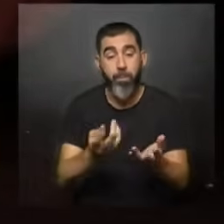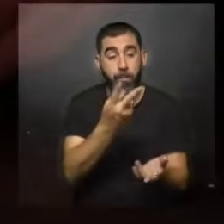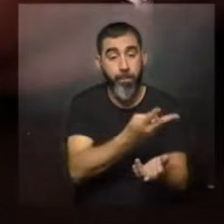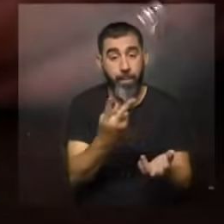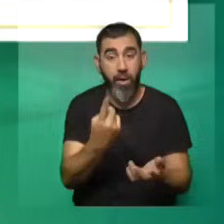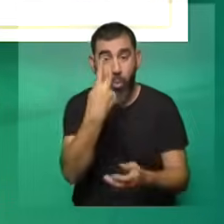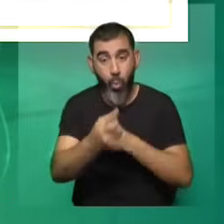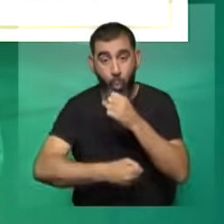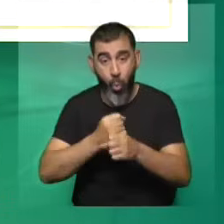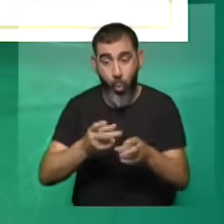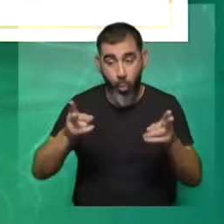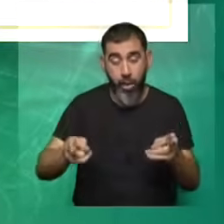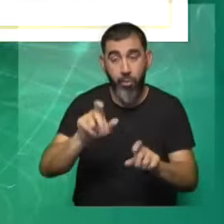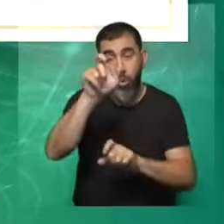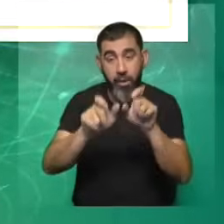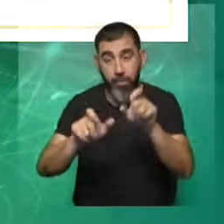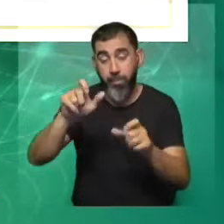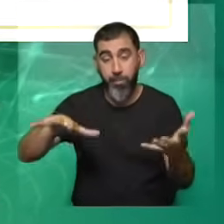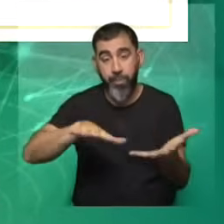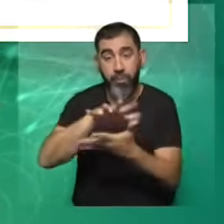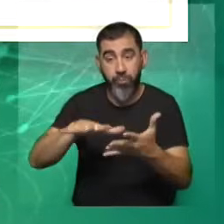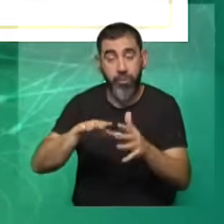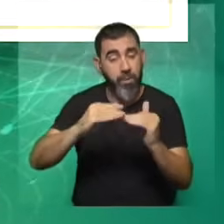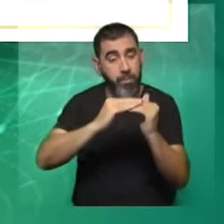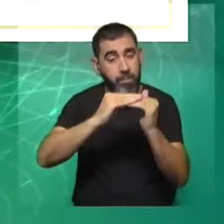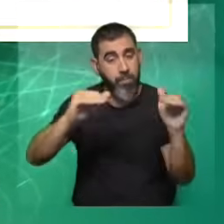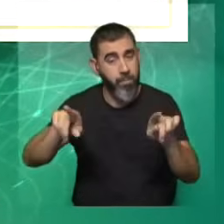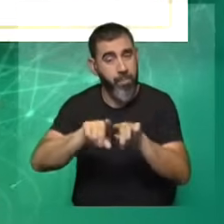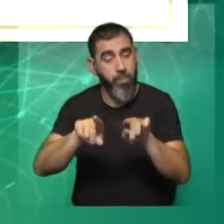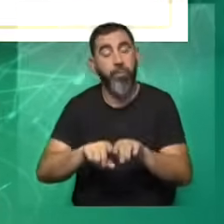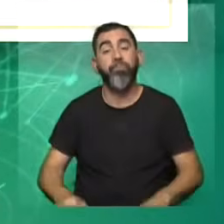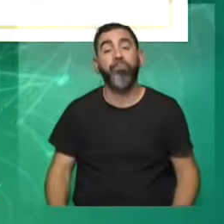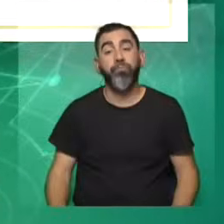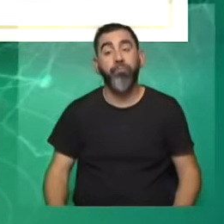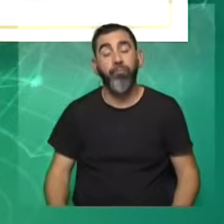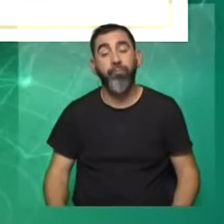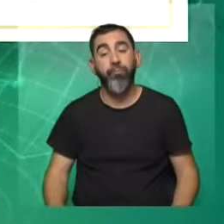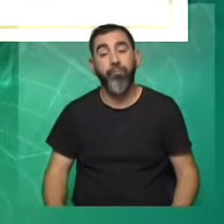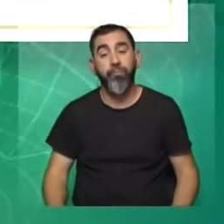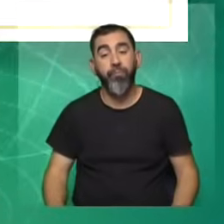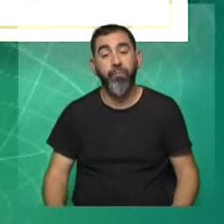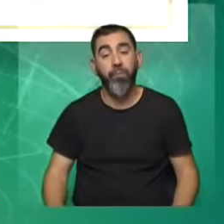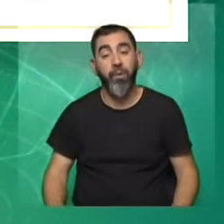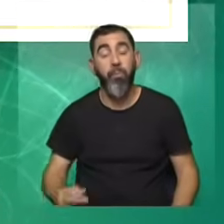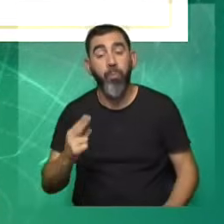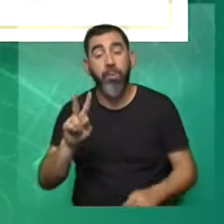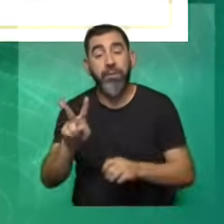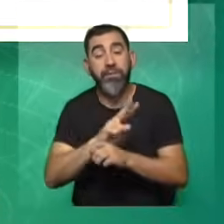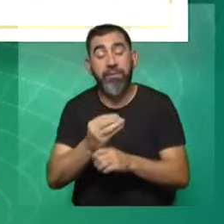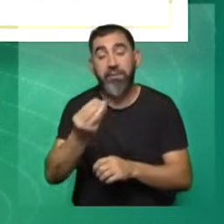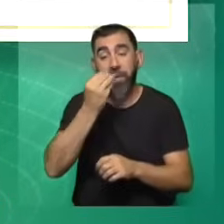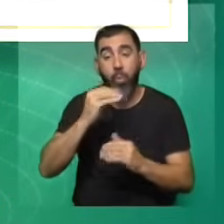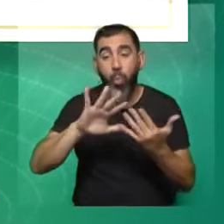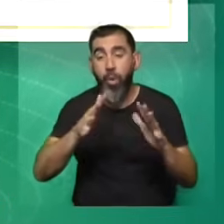un año los hogares Y personas en esta situación se mantuvieron sin cambios el nuevo documento refleja que la inseguridad alimentaria